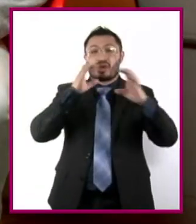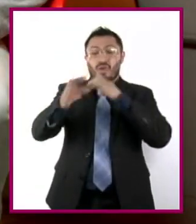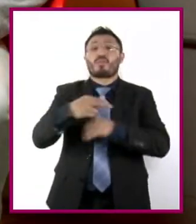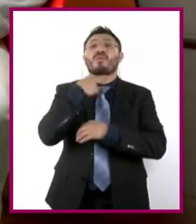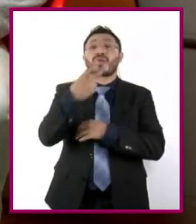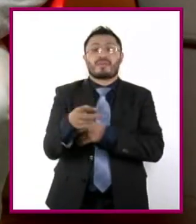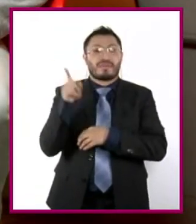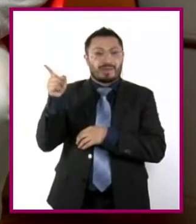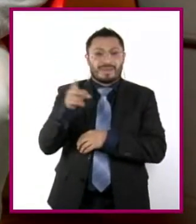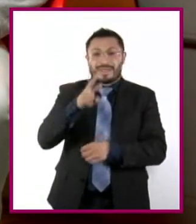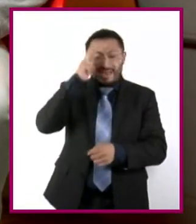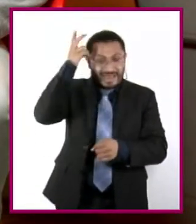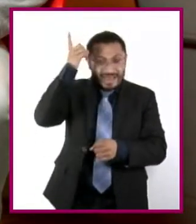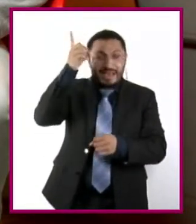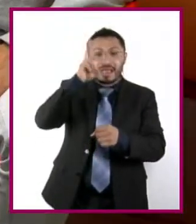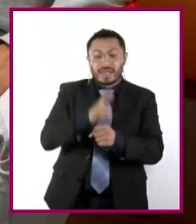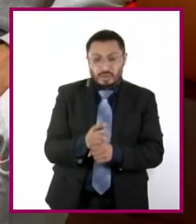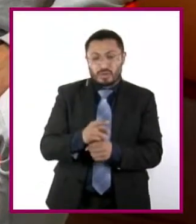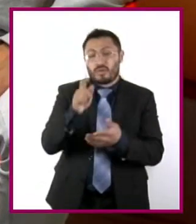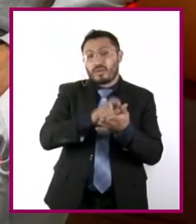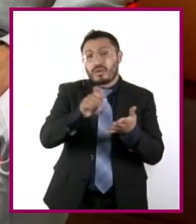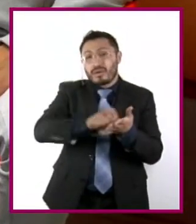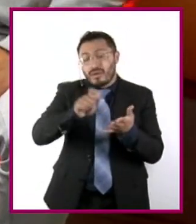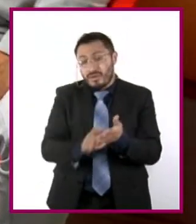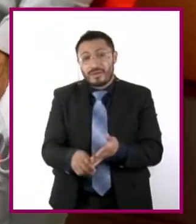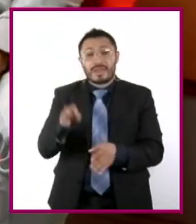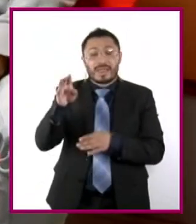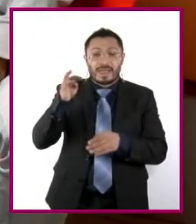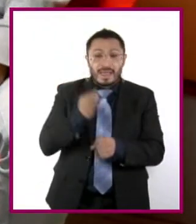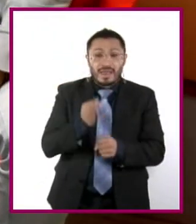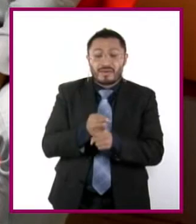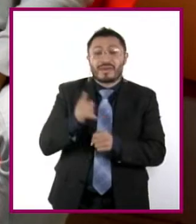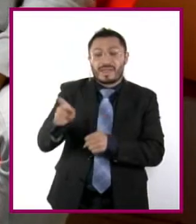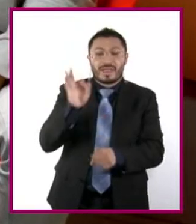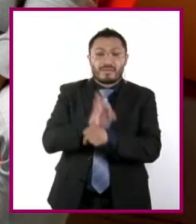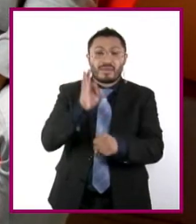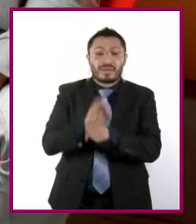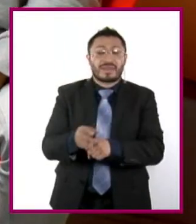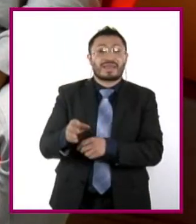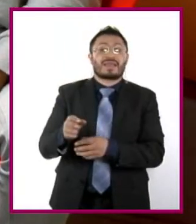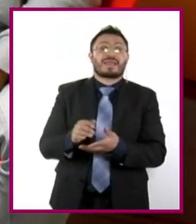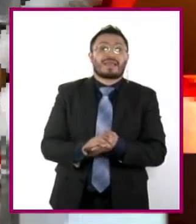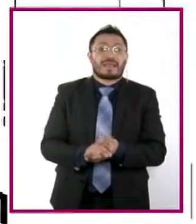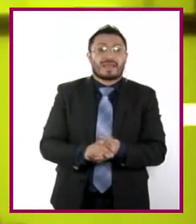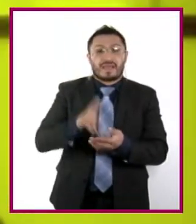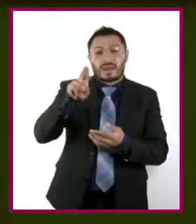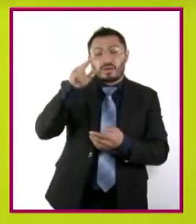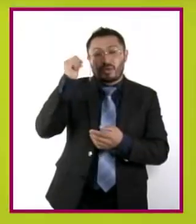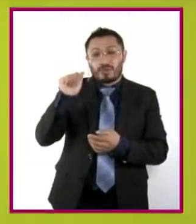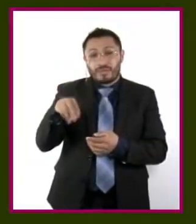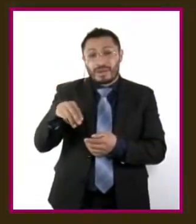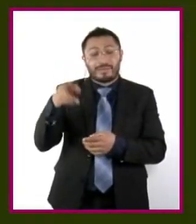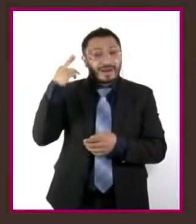sido locutora, productora y guionista. Actualmente es defensora de las audiencias de WAM Radio.